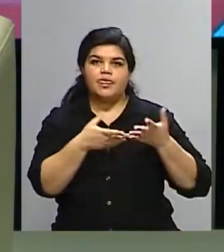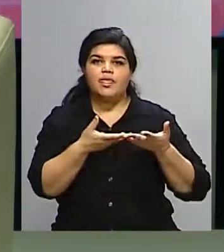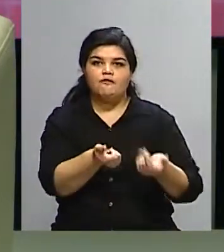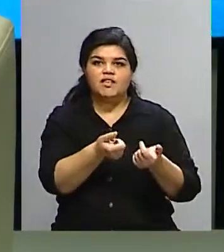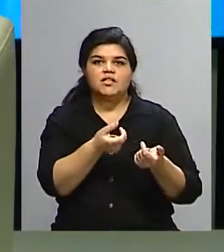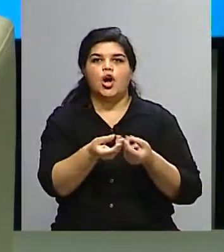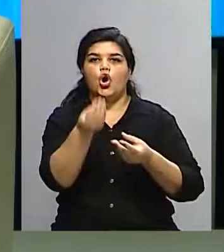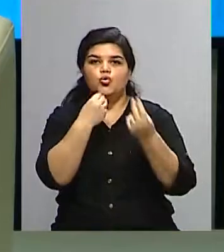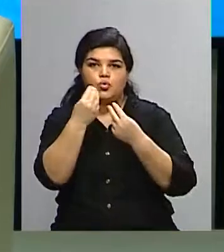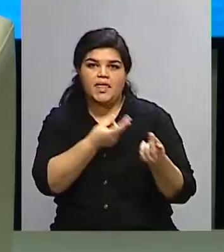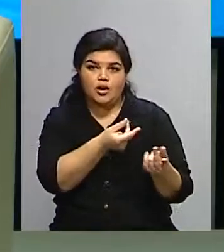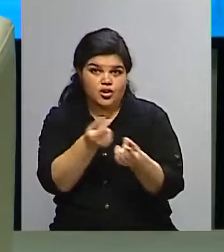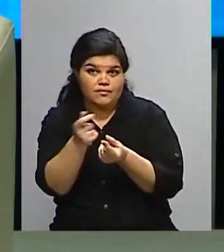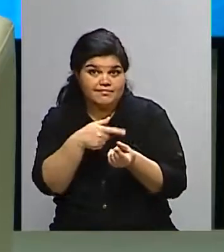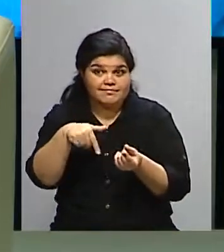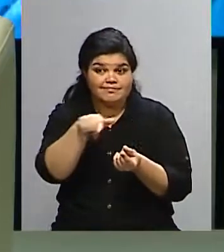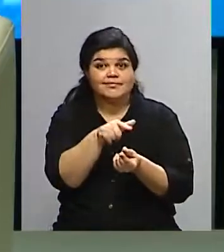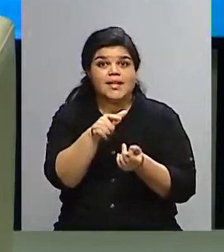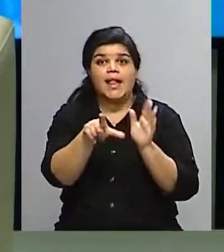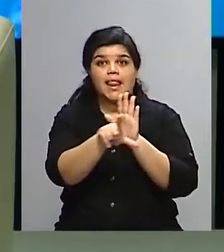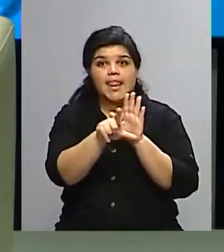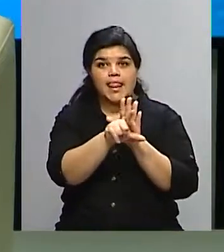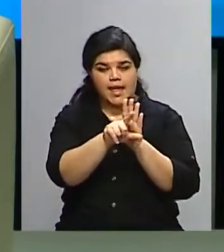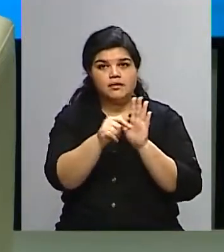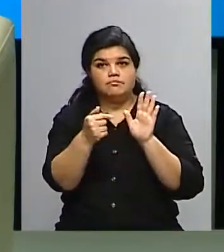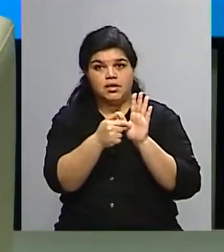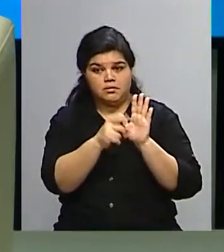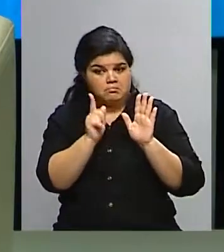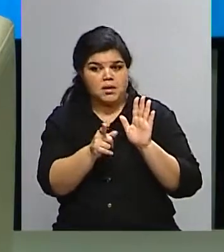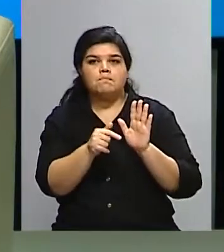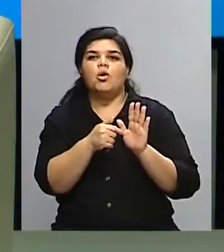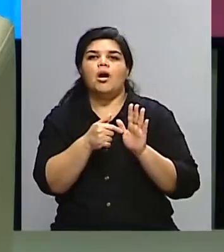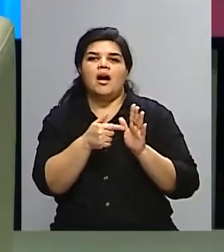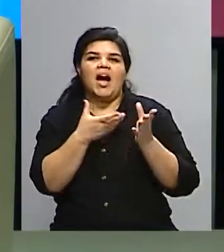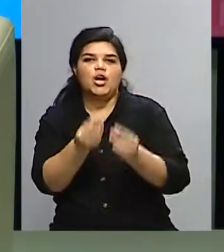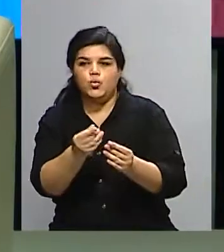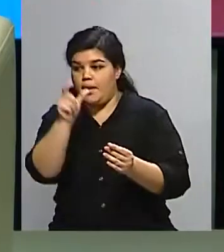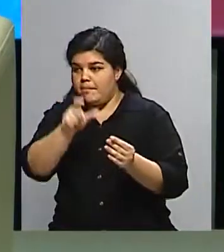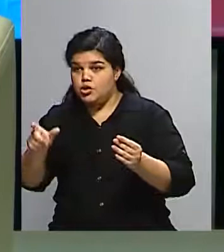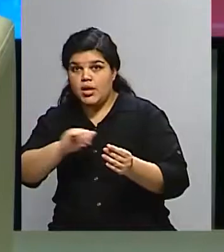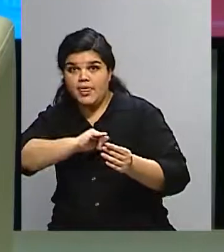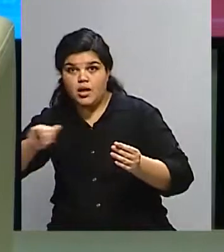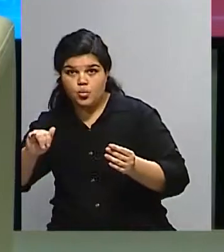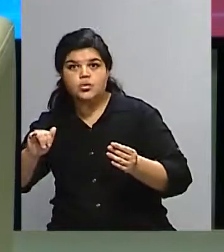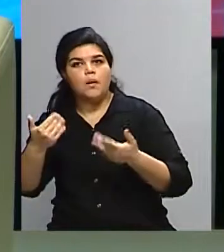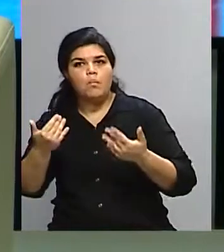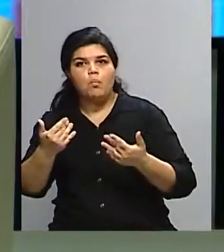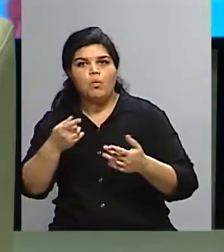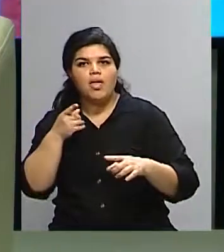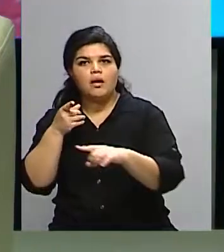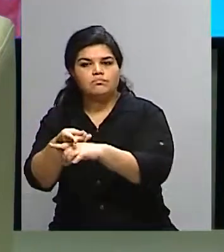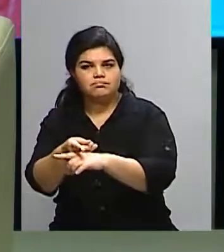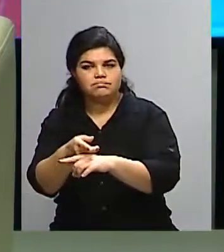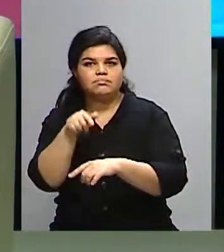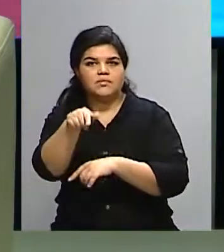de Defensa del Consumidor debe realizar, levantar la denuncia o el reclamo que cualquier usuario, incluidas las personas mayores, pueden